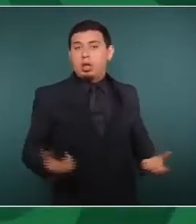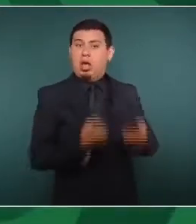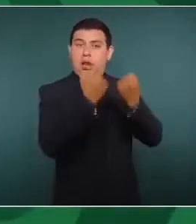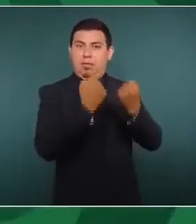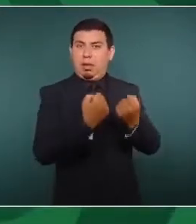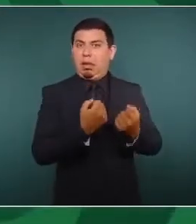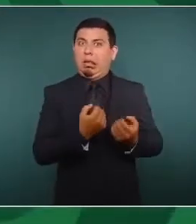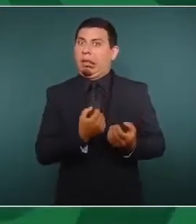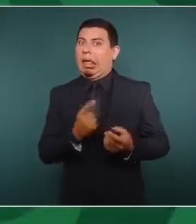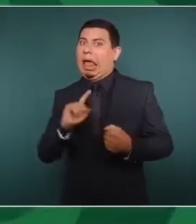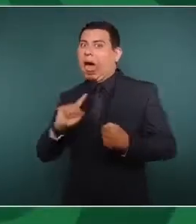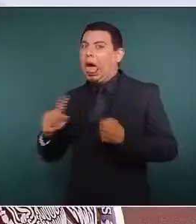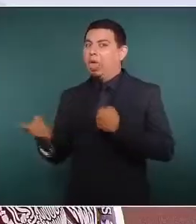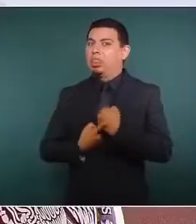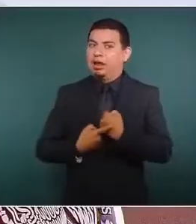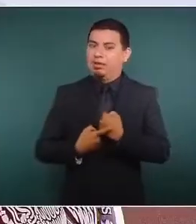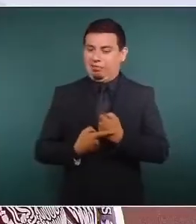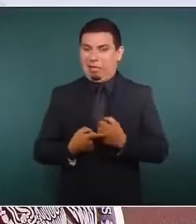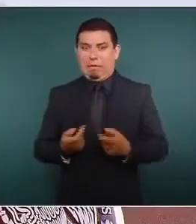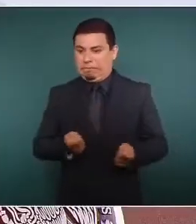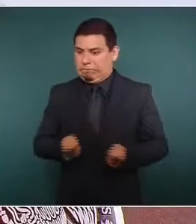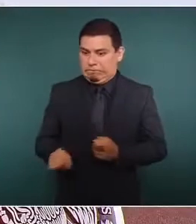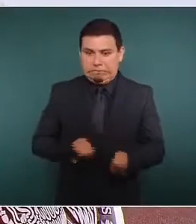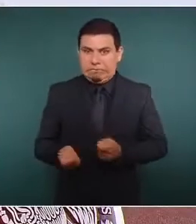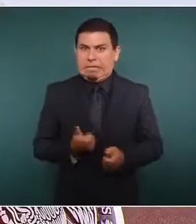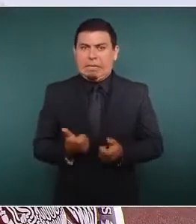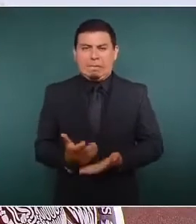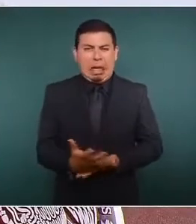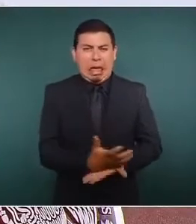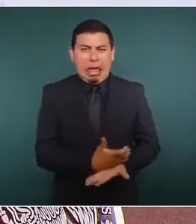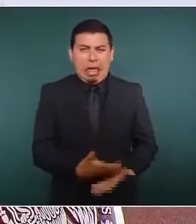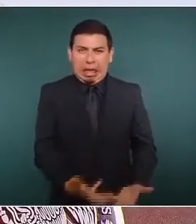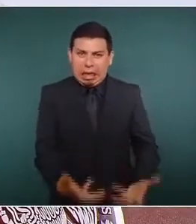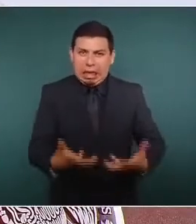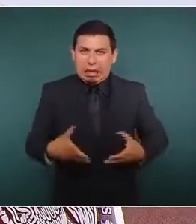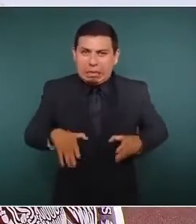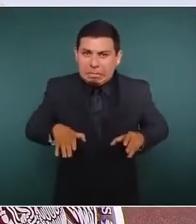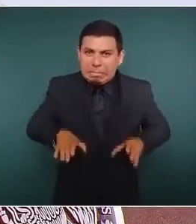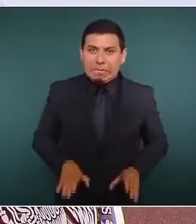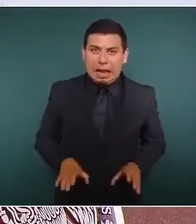Sin duda, se usó dinero con ese propósito.